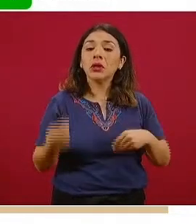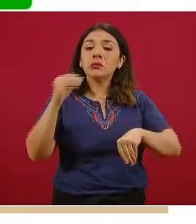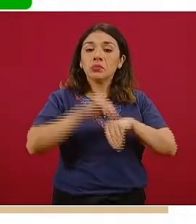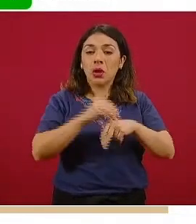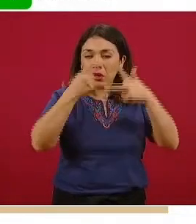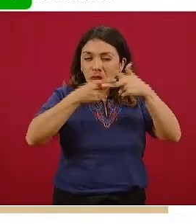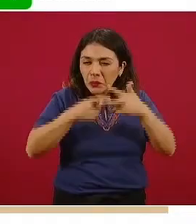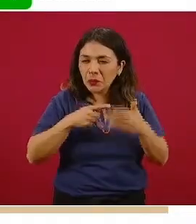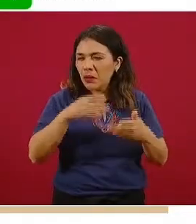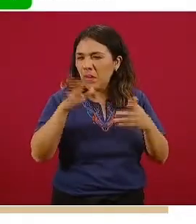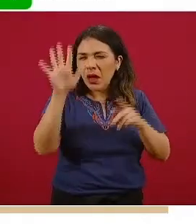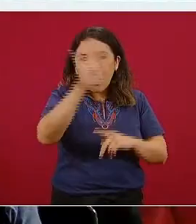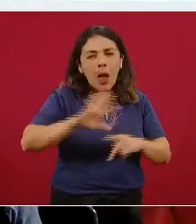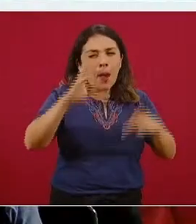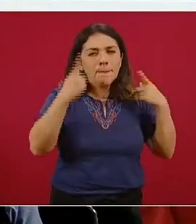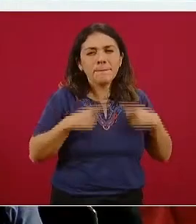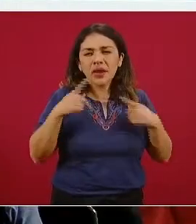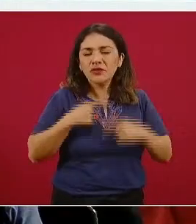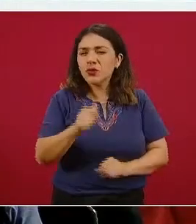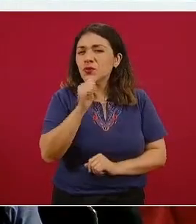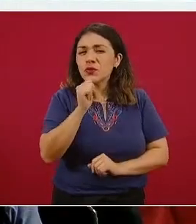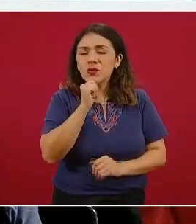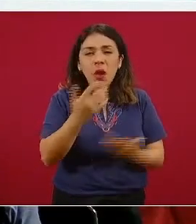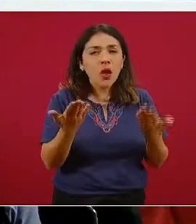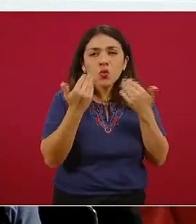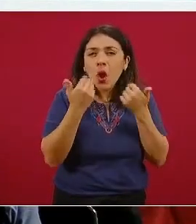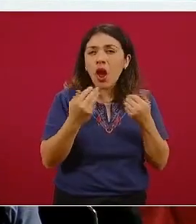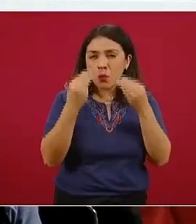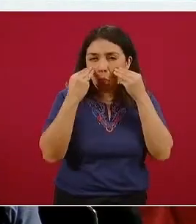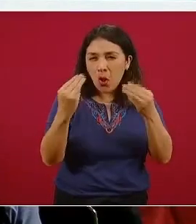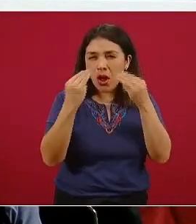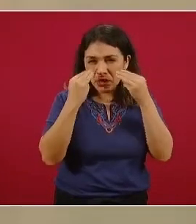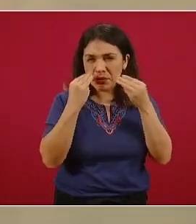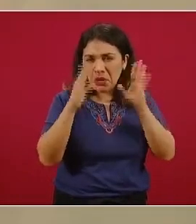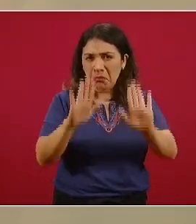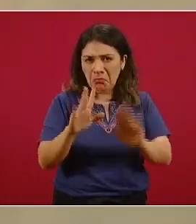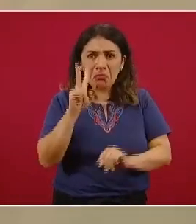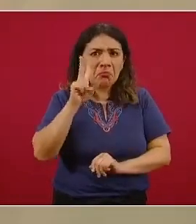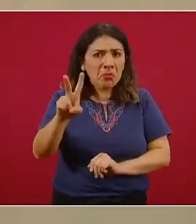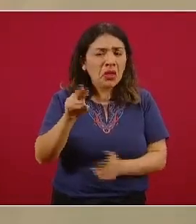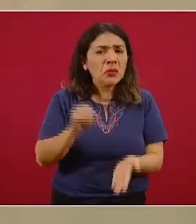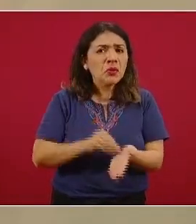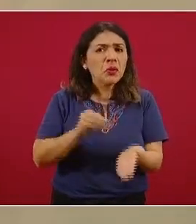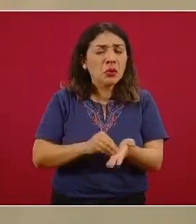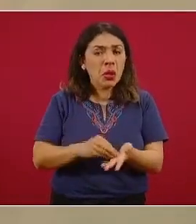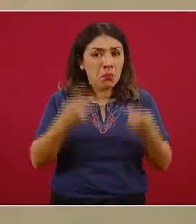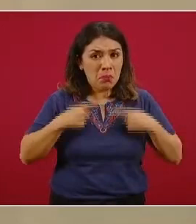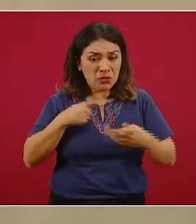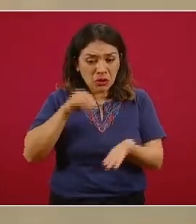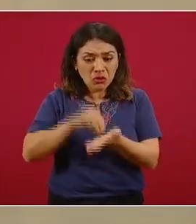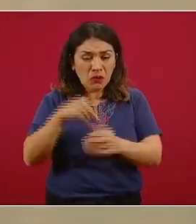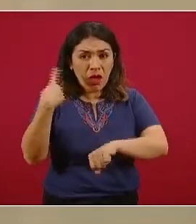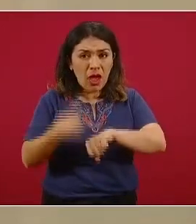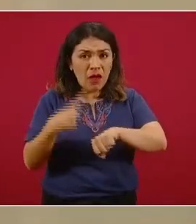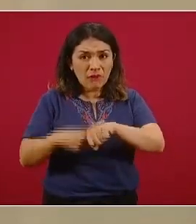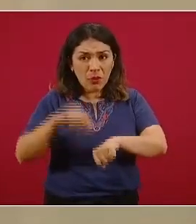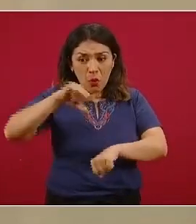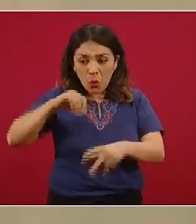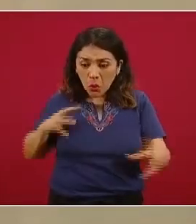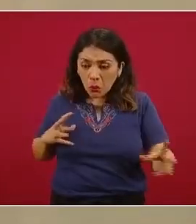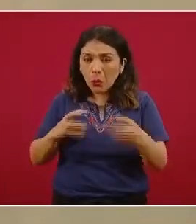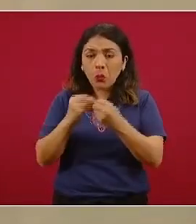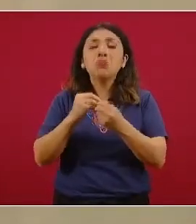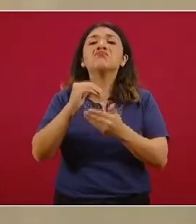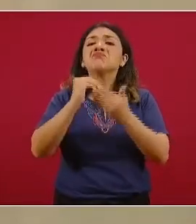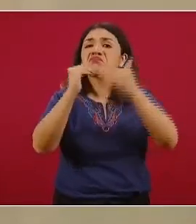estimación todas estas personas que no tienen muestras, podemos ver que aún así los casos activos estimados el día de hoy